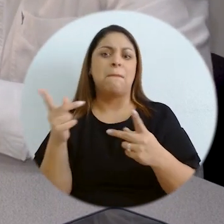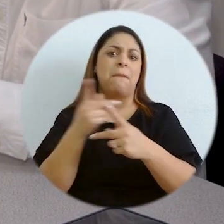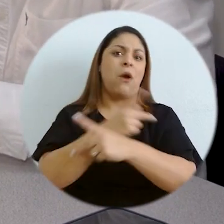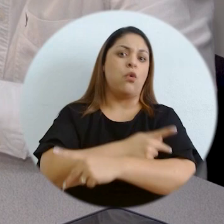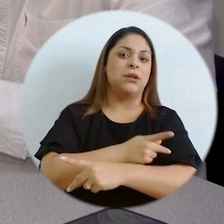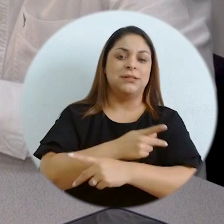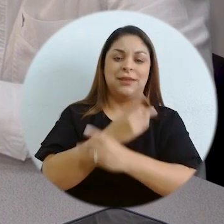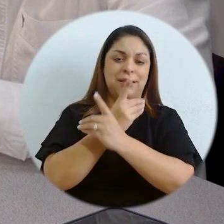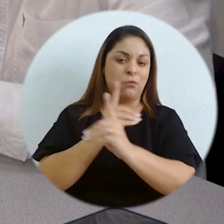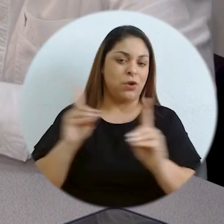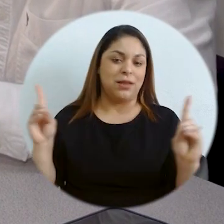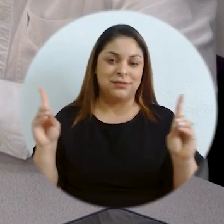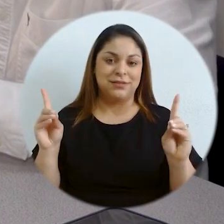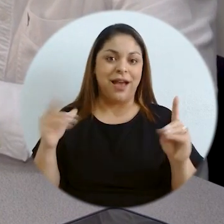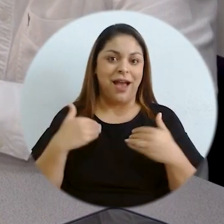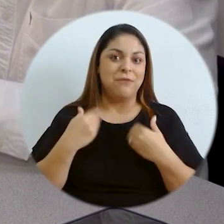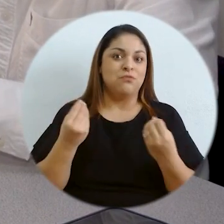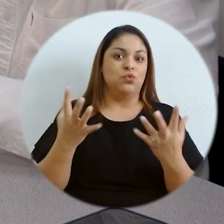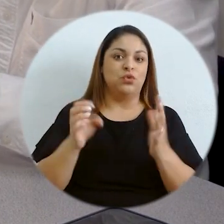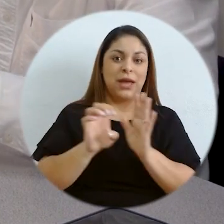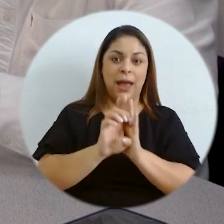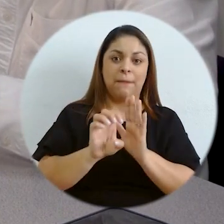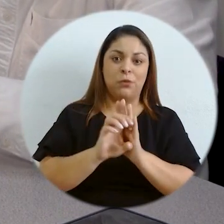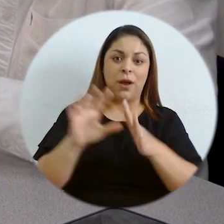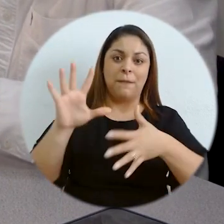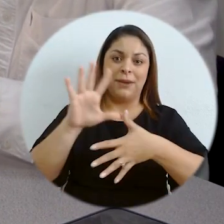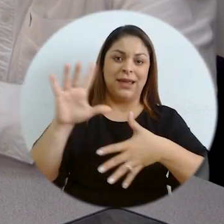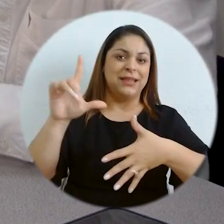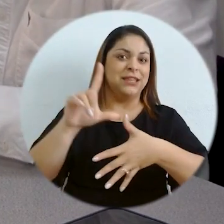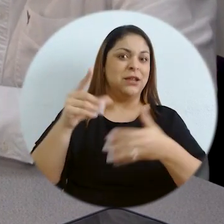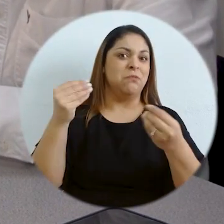tenemos muchos ejemplos de esos en América Latina. Más de uno.